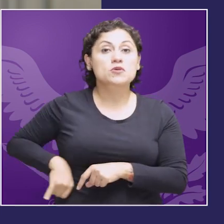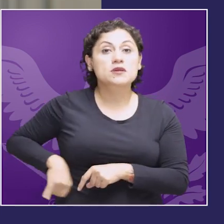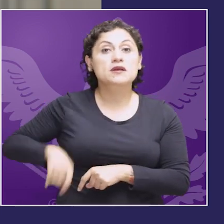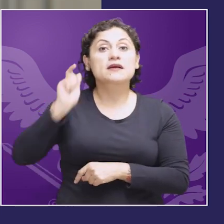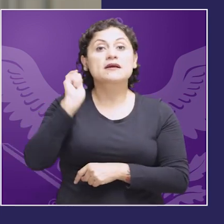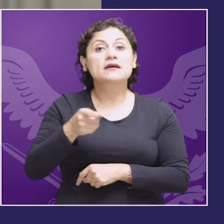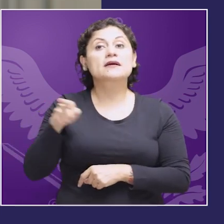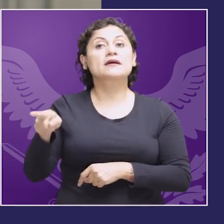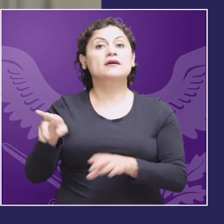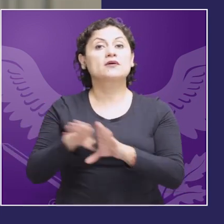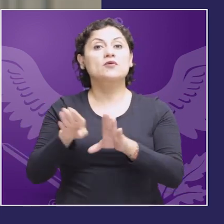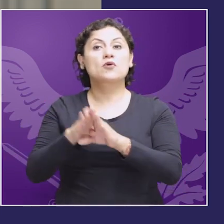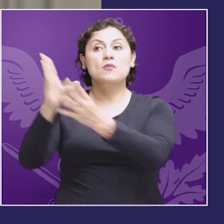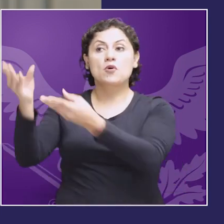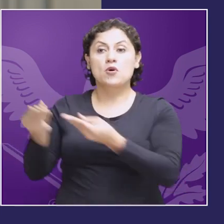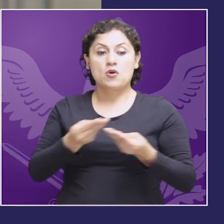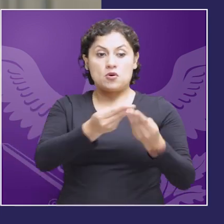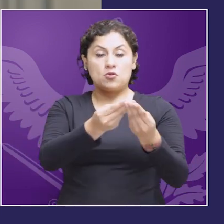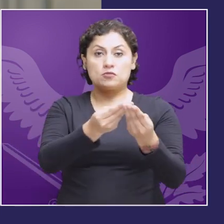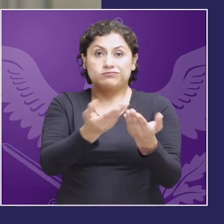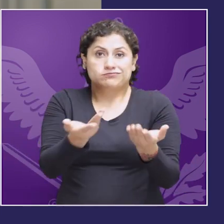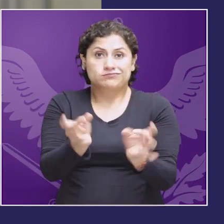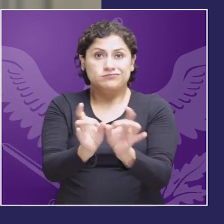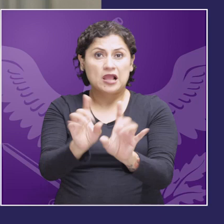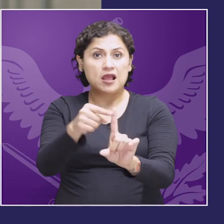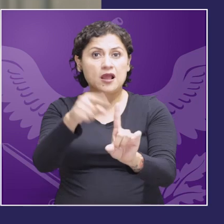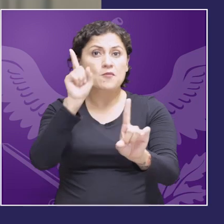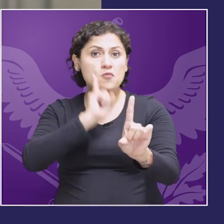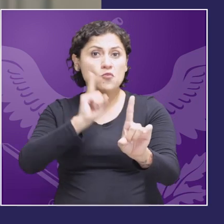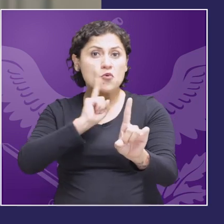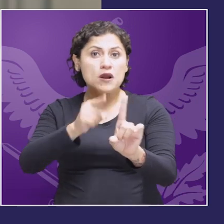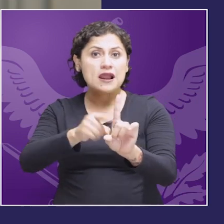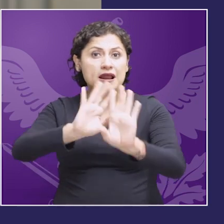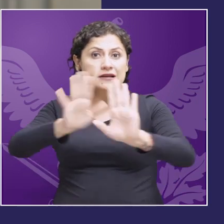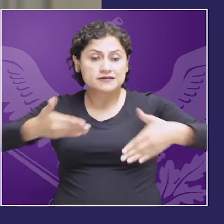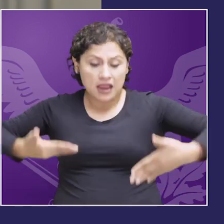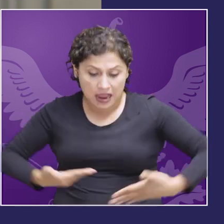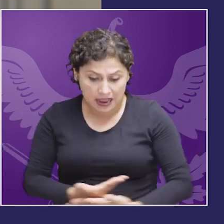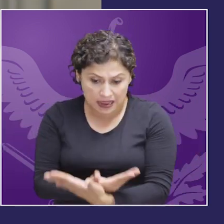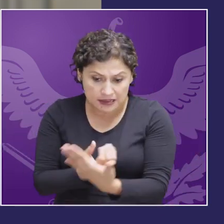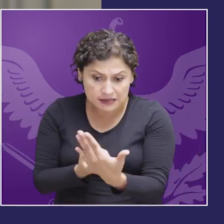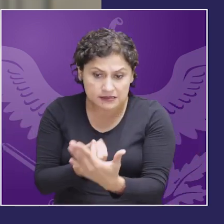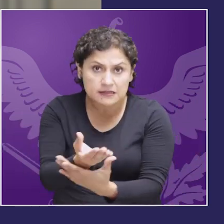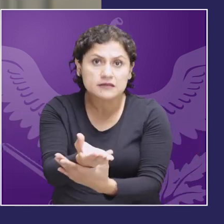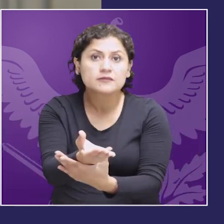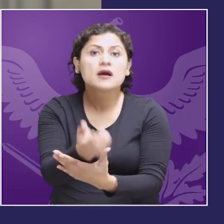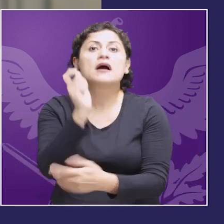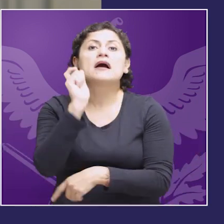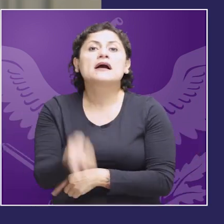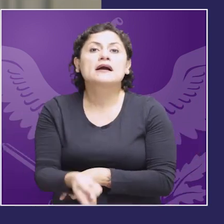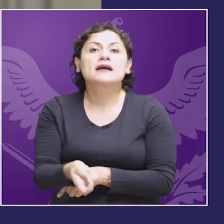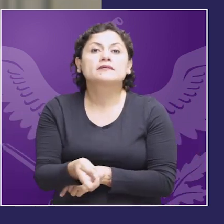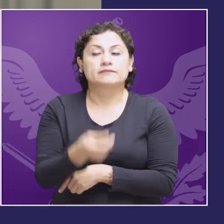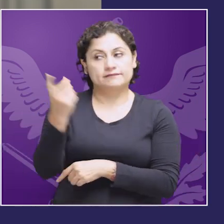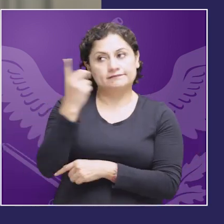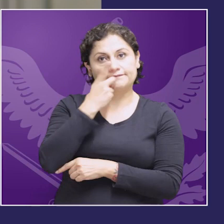la mujer había parido, tenía su guagua, ¿qué le dijo? Mire, en adelante, cuando usted tenga mujeres